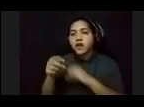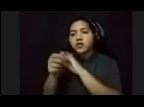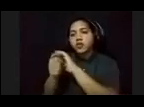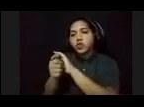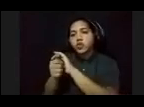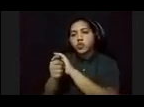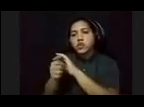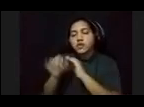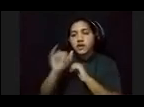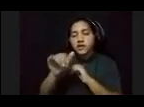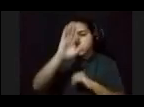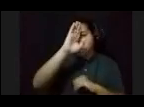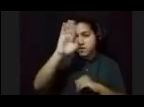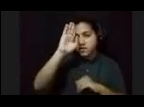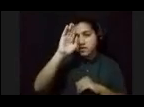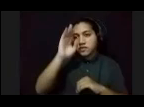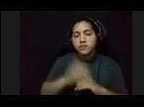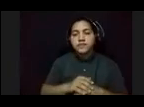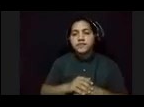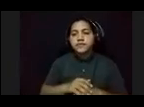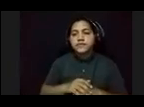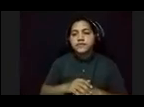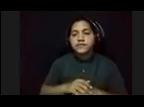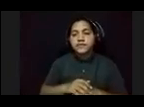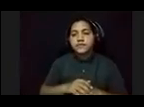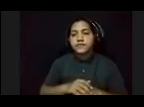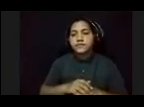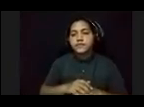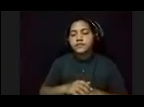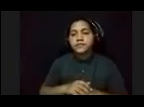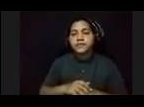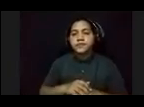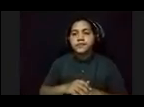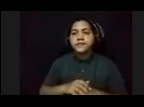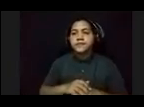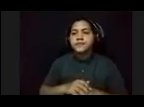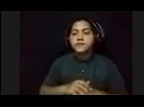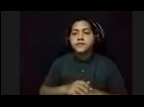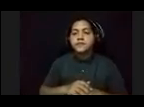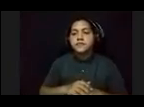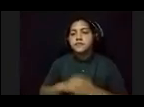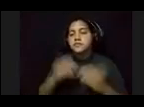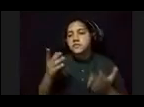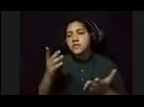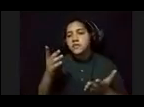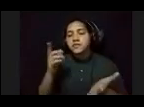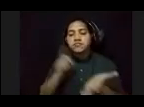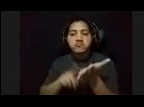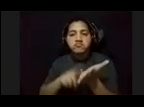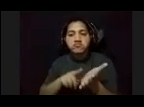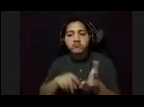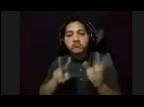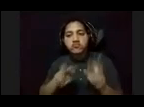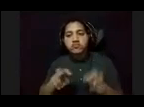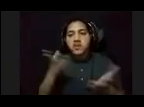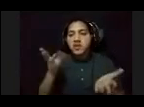hospital. Cabe señalar que de las hojas clínicas analizadas, ninguna de las meretrices